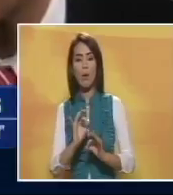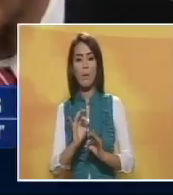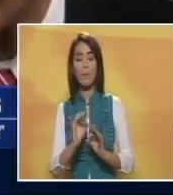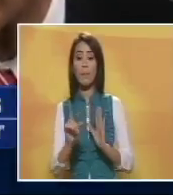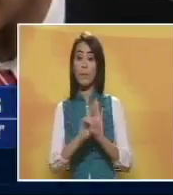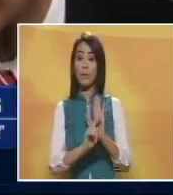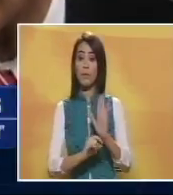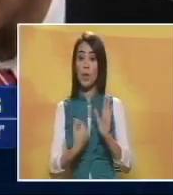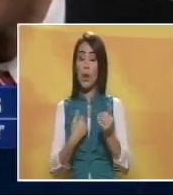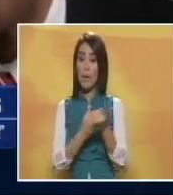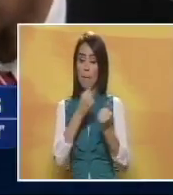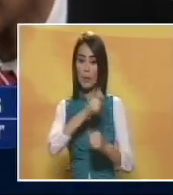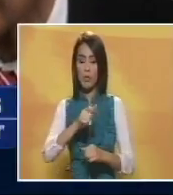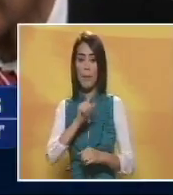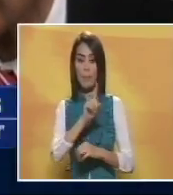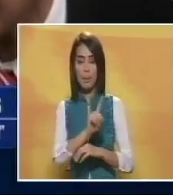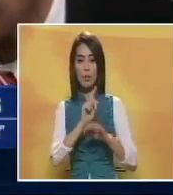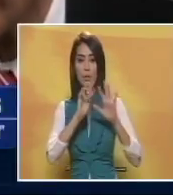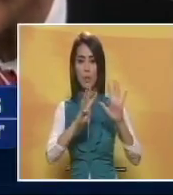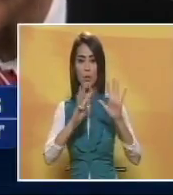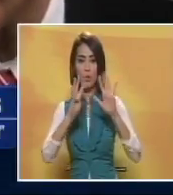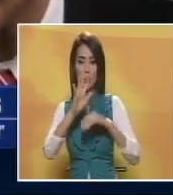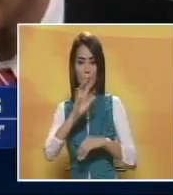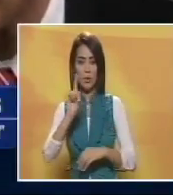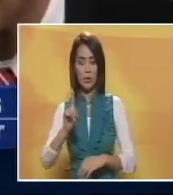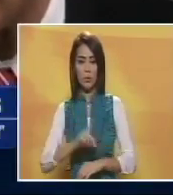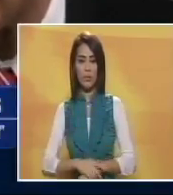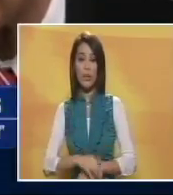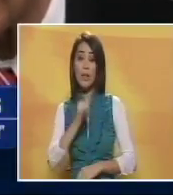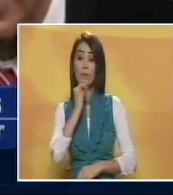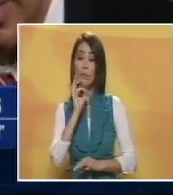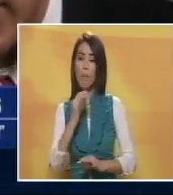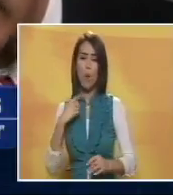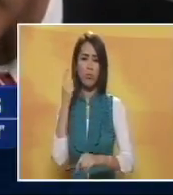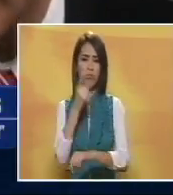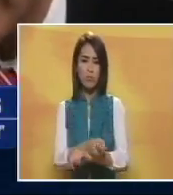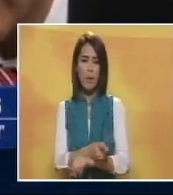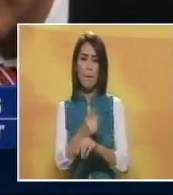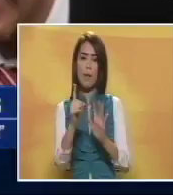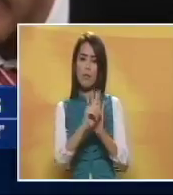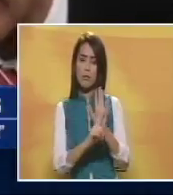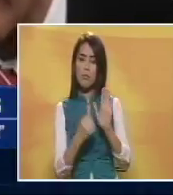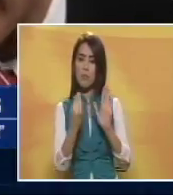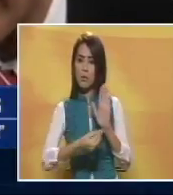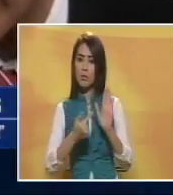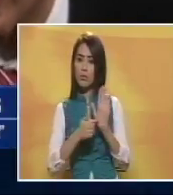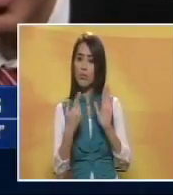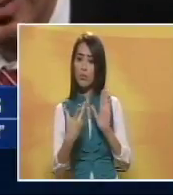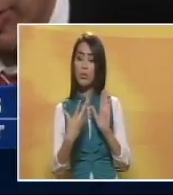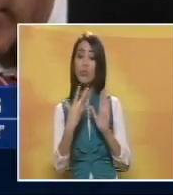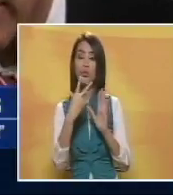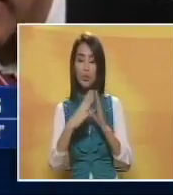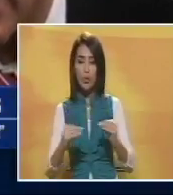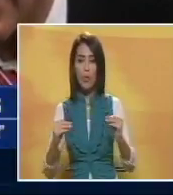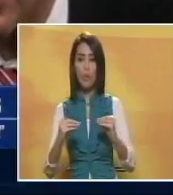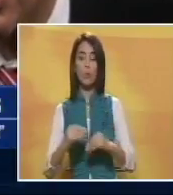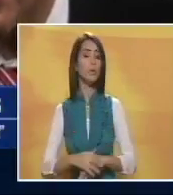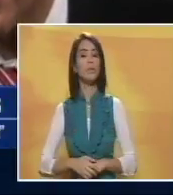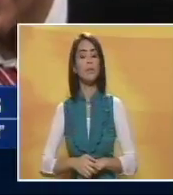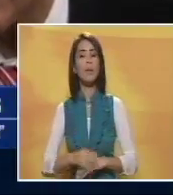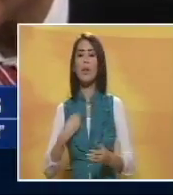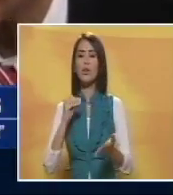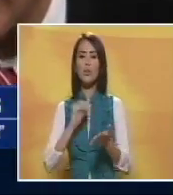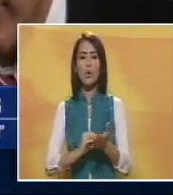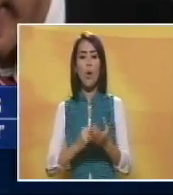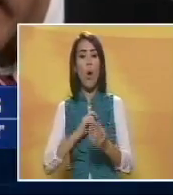Convención sobre los Refugiados de 1951. Informó que están obligados a cumplir específicamente lo que se refiere a la no